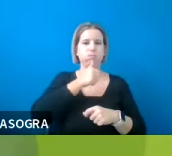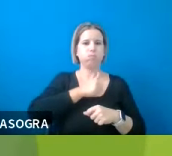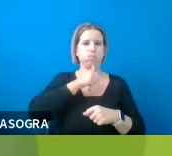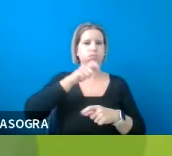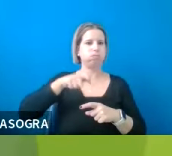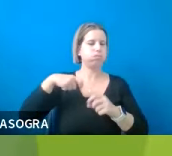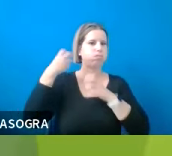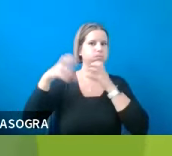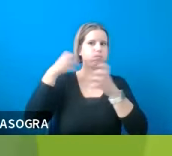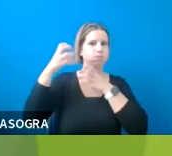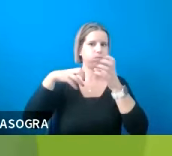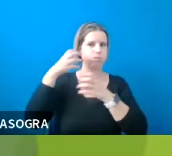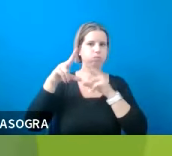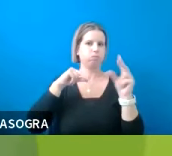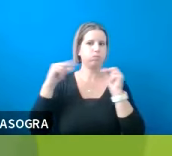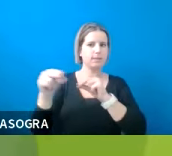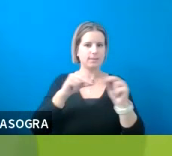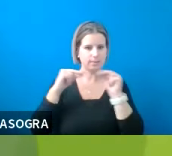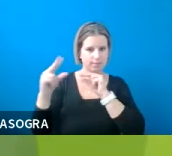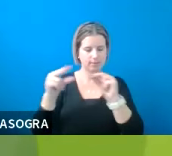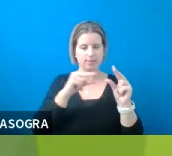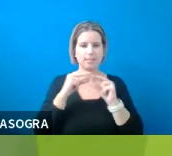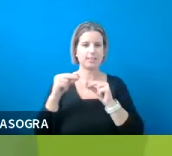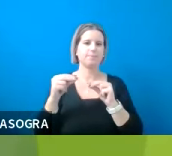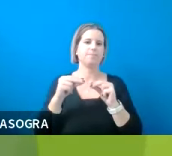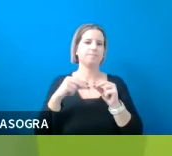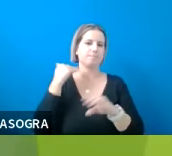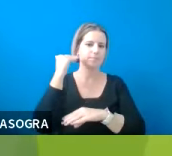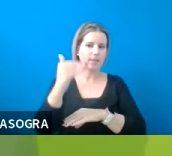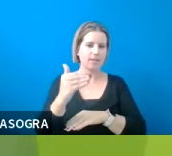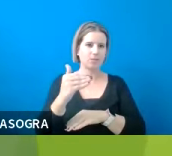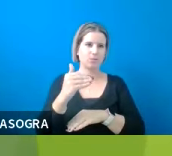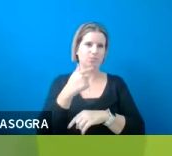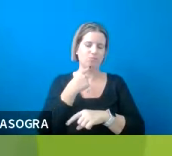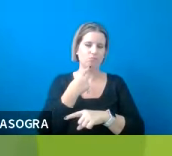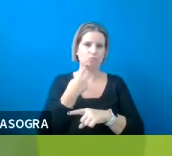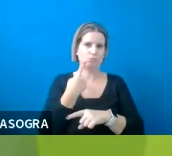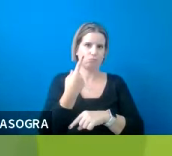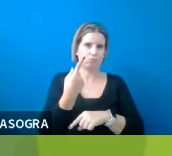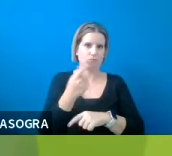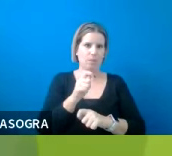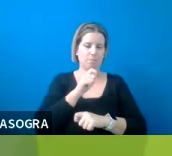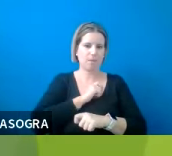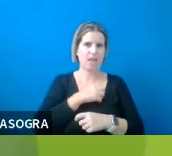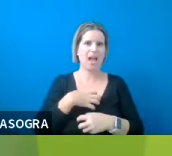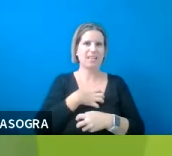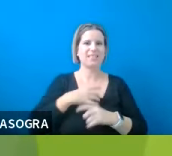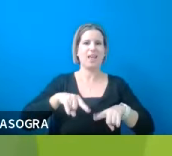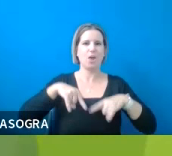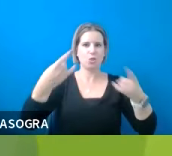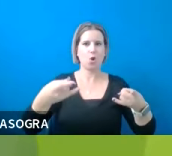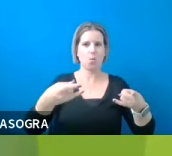charlando y hablando alto y demás, cosa que me provocaba muchísima más ansiedad